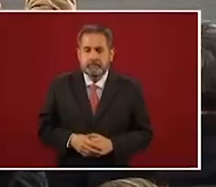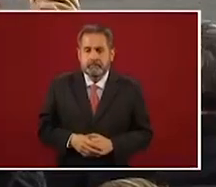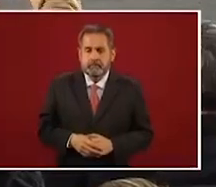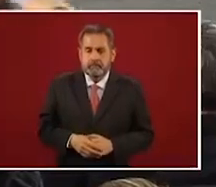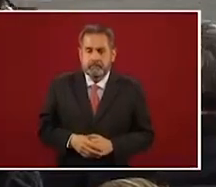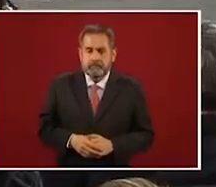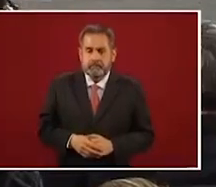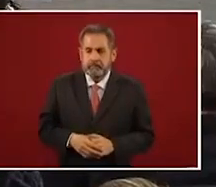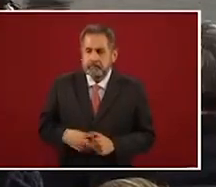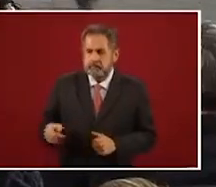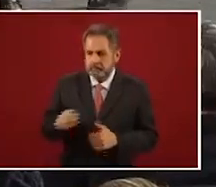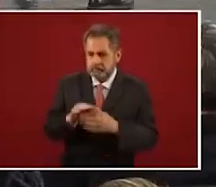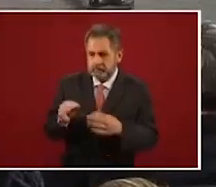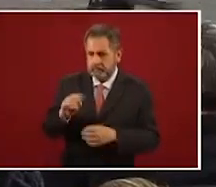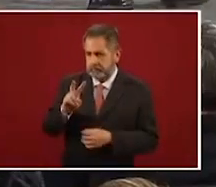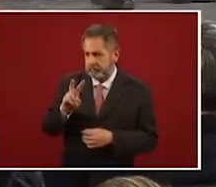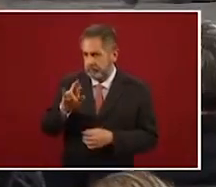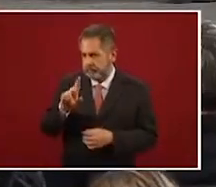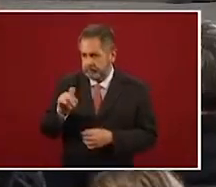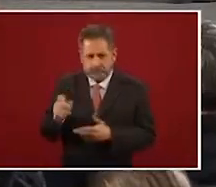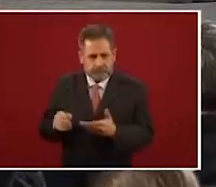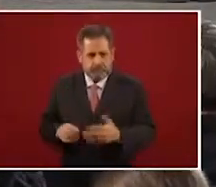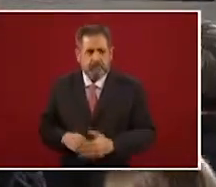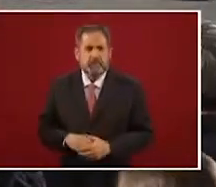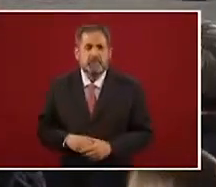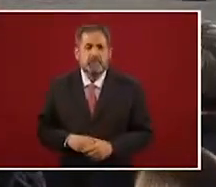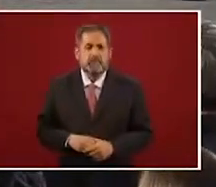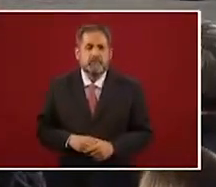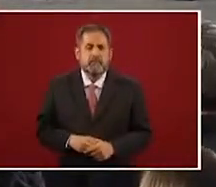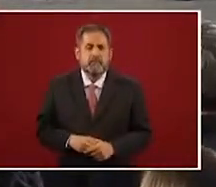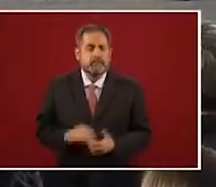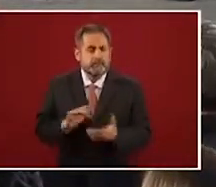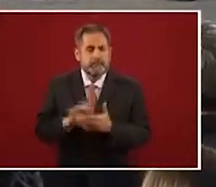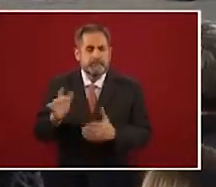Lo del virus. Sí. Gracias.